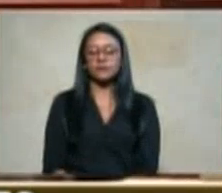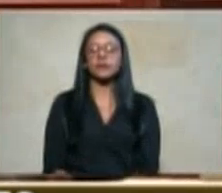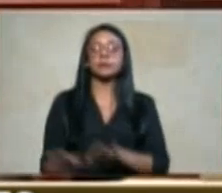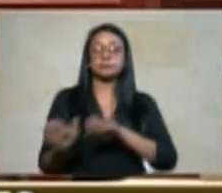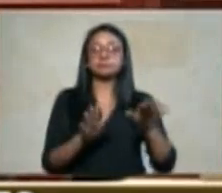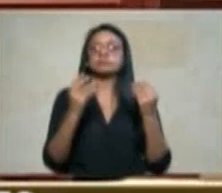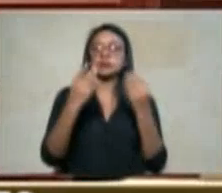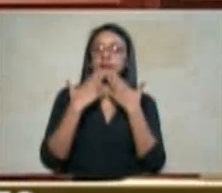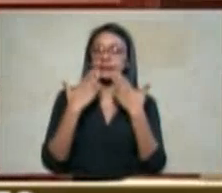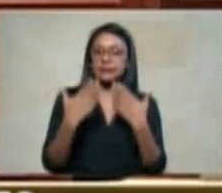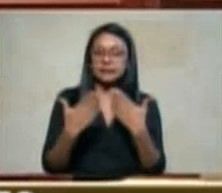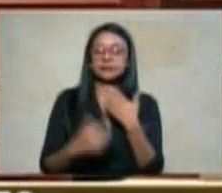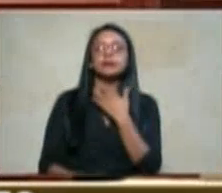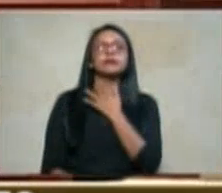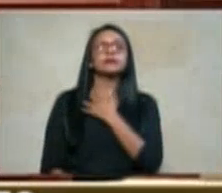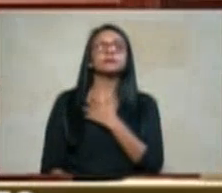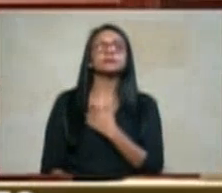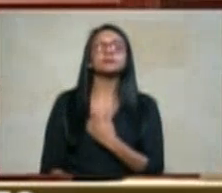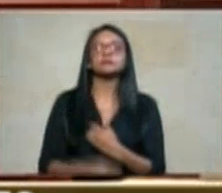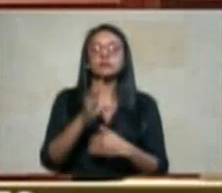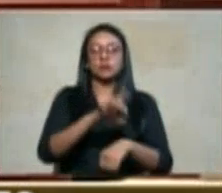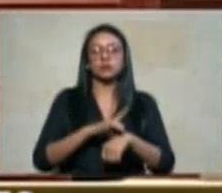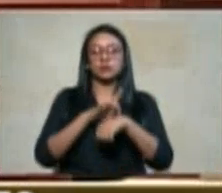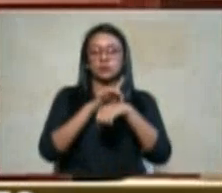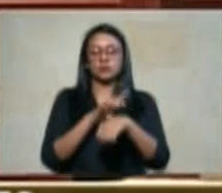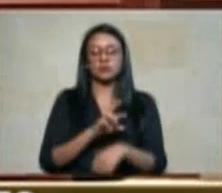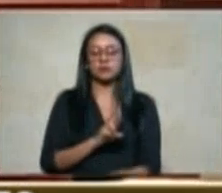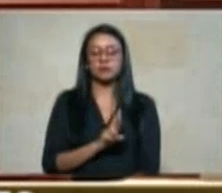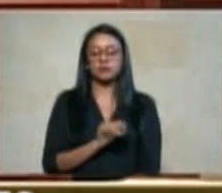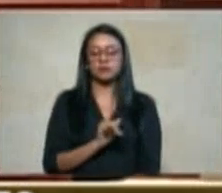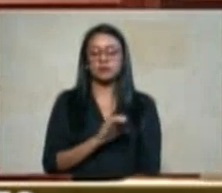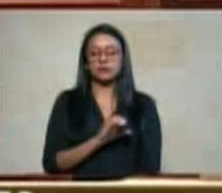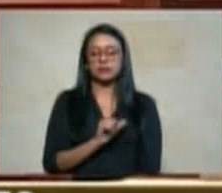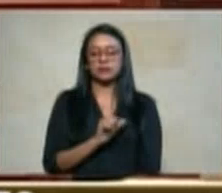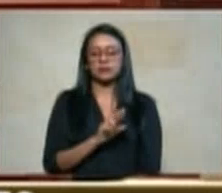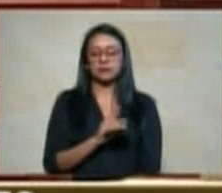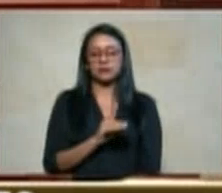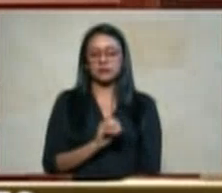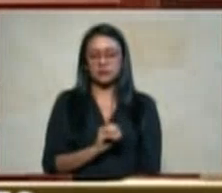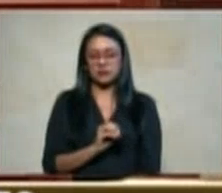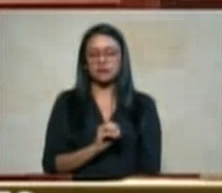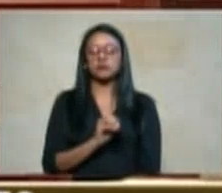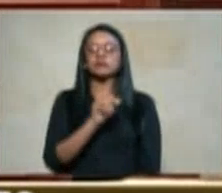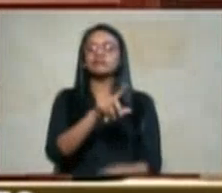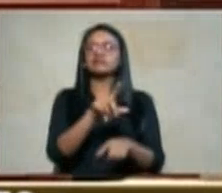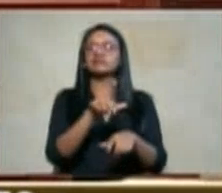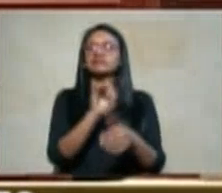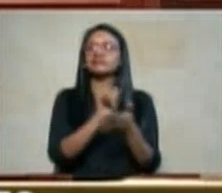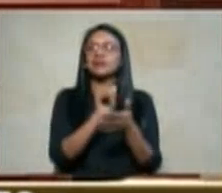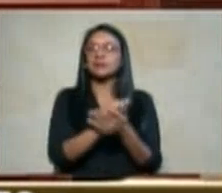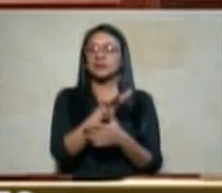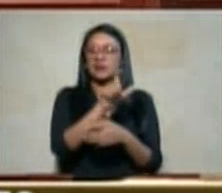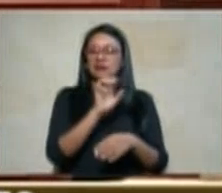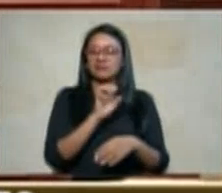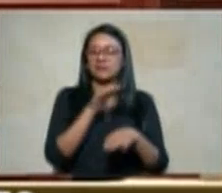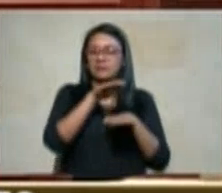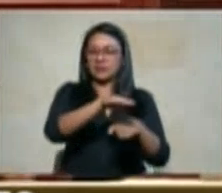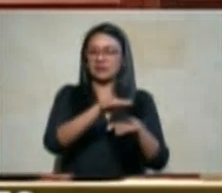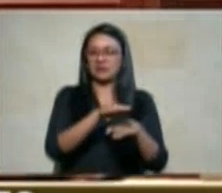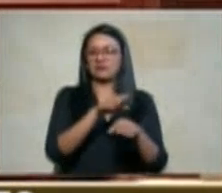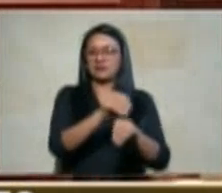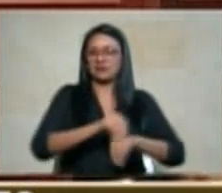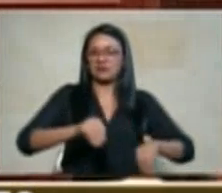Muchas gracias al doctor Ricardo Sabogal, director de la Unidad de Restitución de